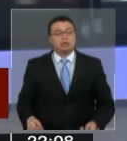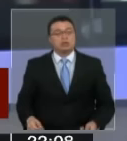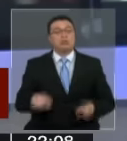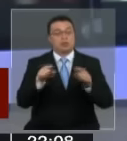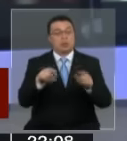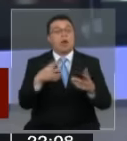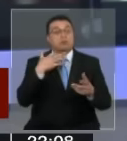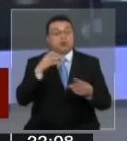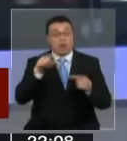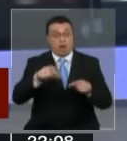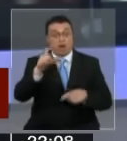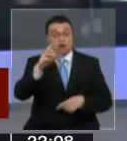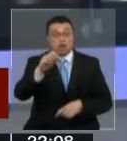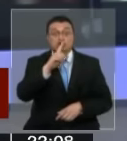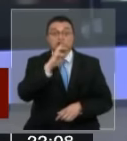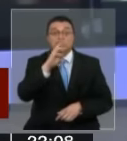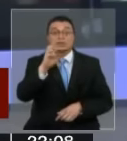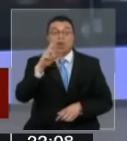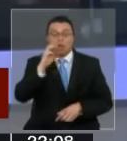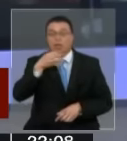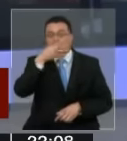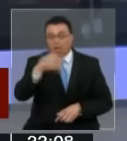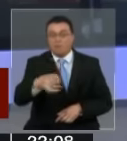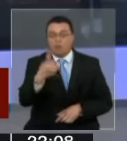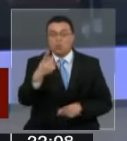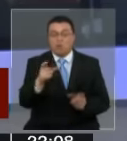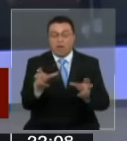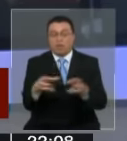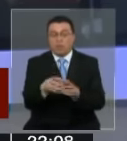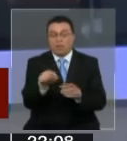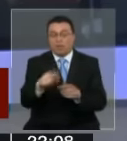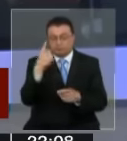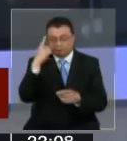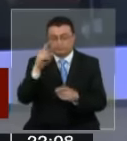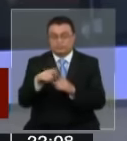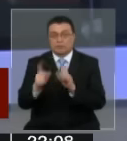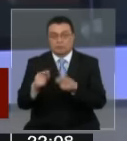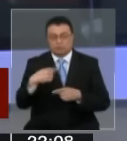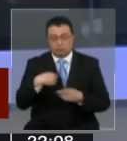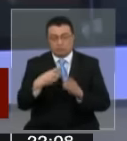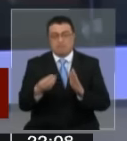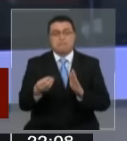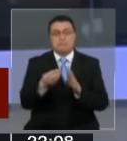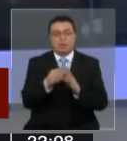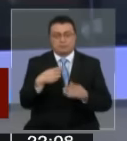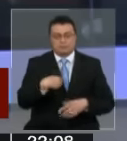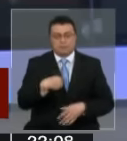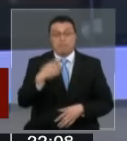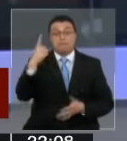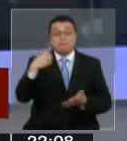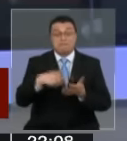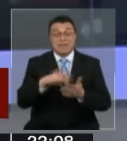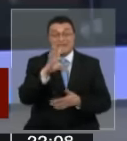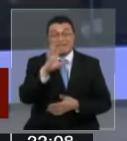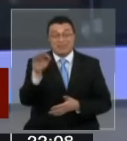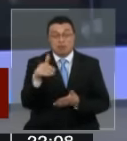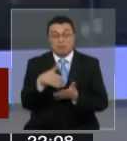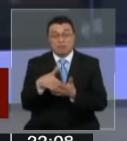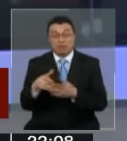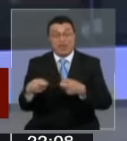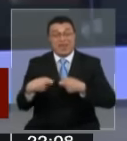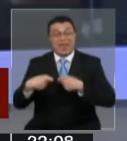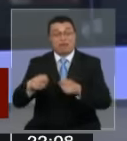recién el Contralor anunció ahora que va a crear una unidad para ello. Y yo lo sumo a eso, a 1.500 millones que